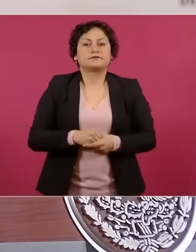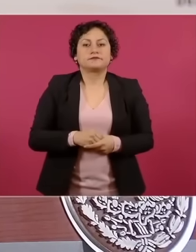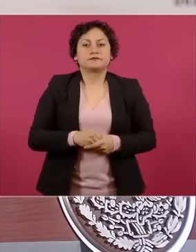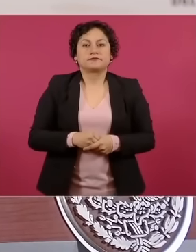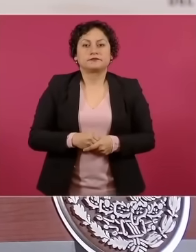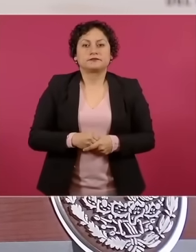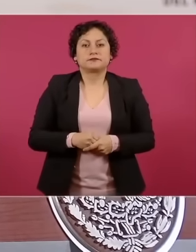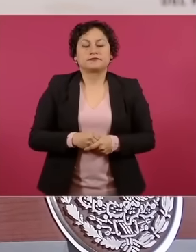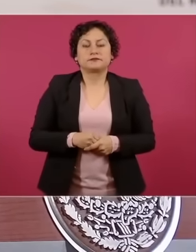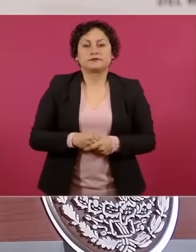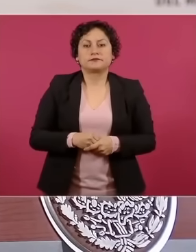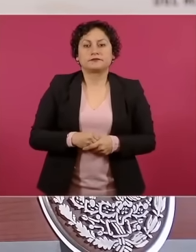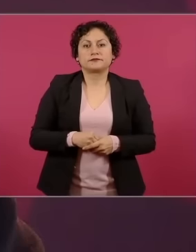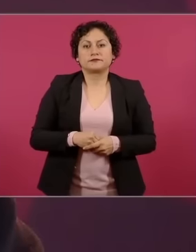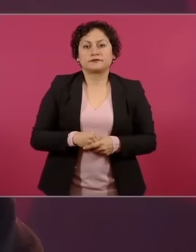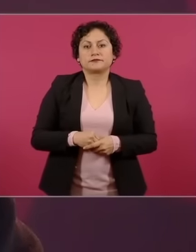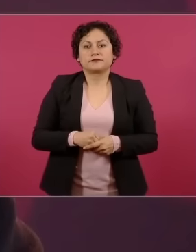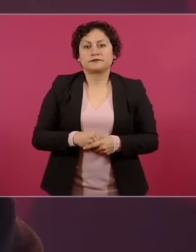estar